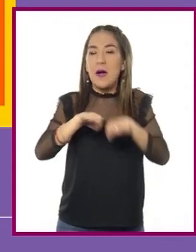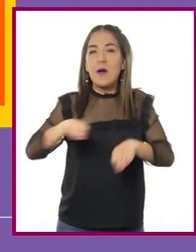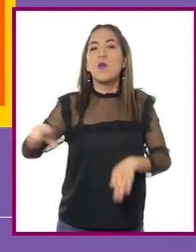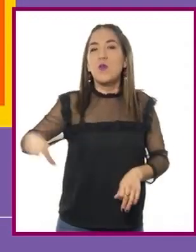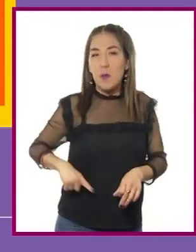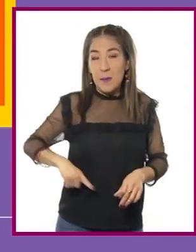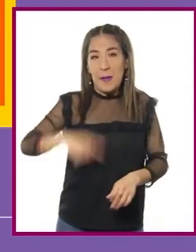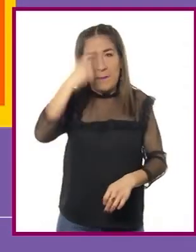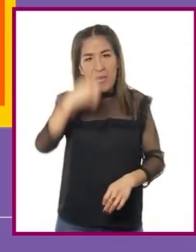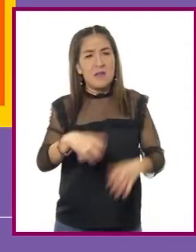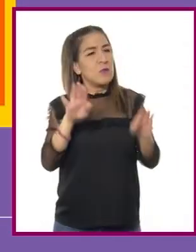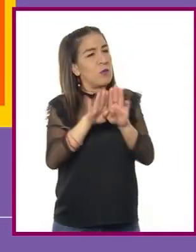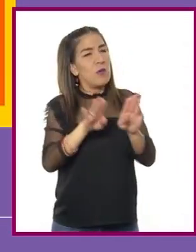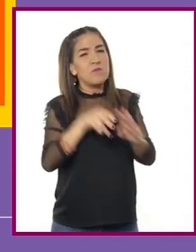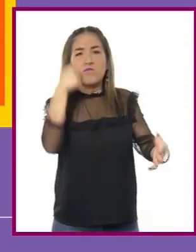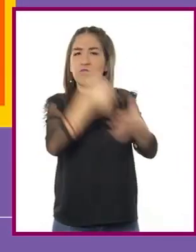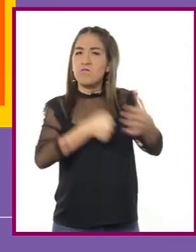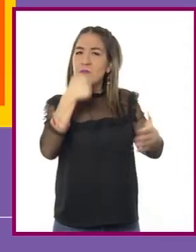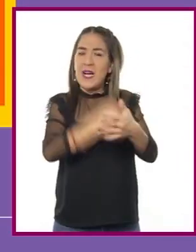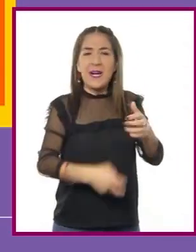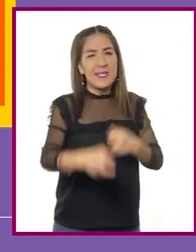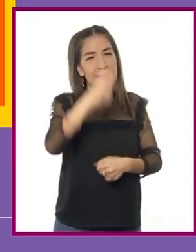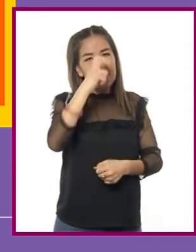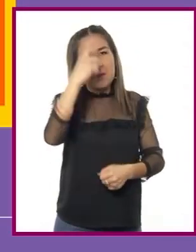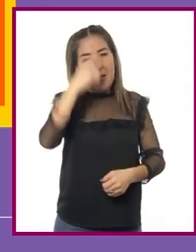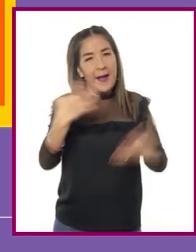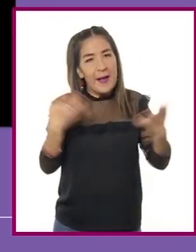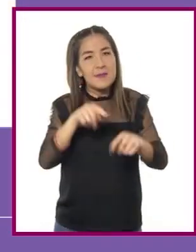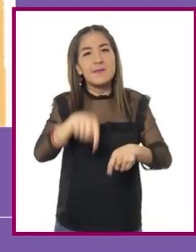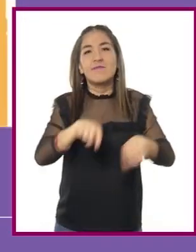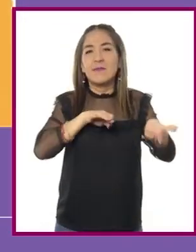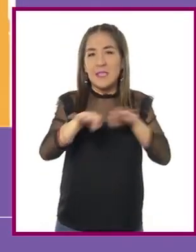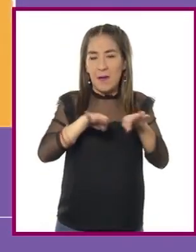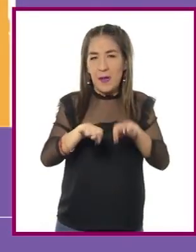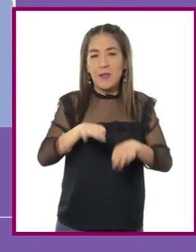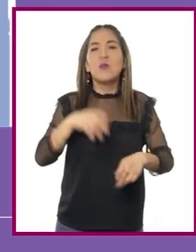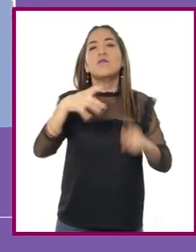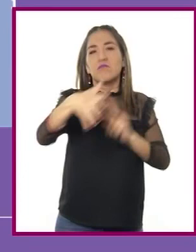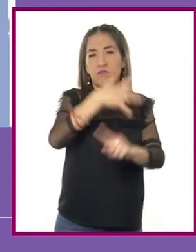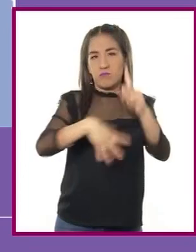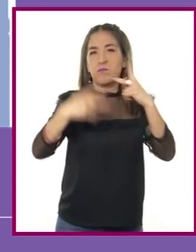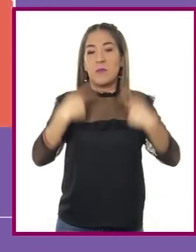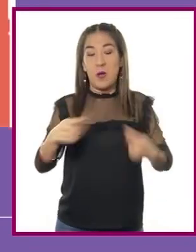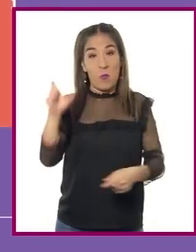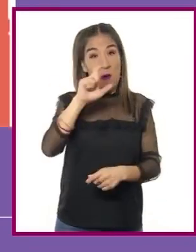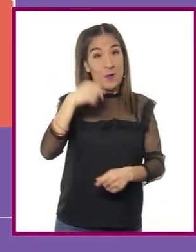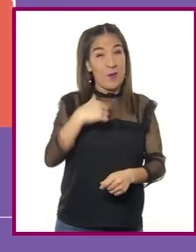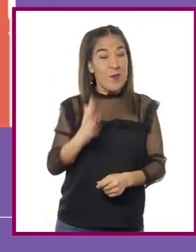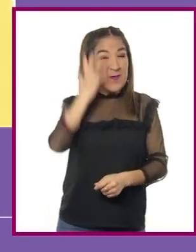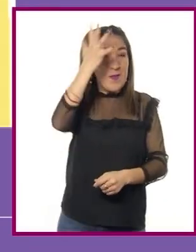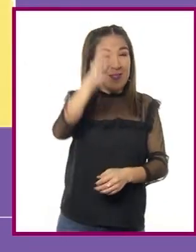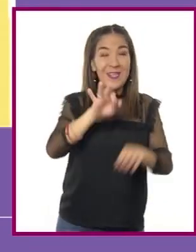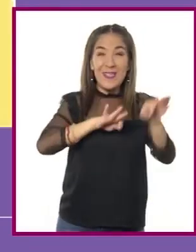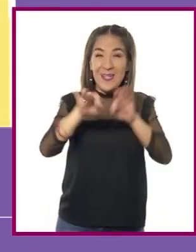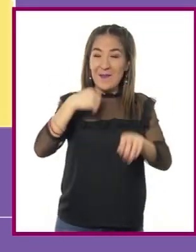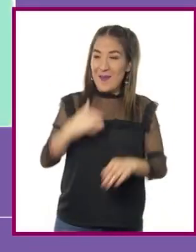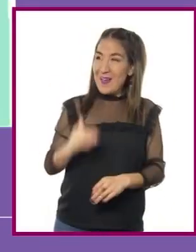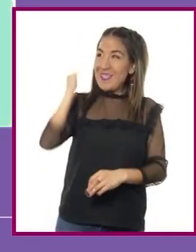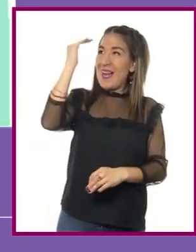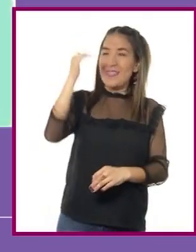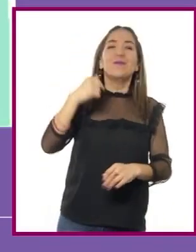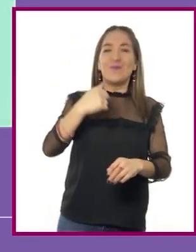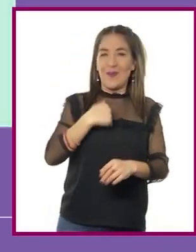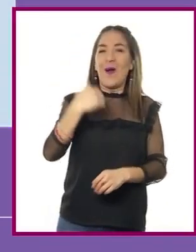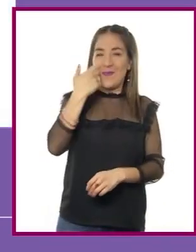se cumplan con ellas y con su deber para la sociedad. Yo cuando sea grande voy a ser un servidor público